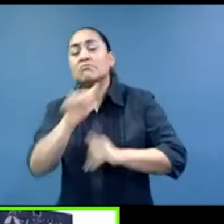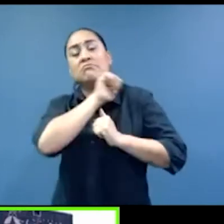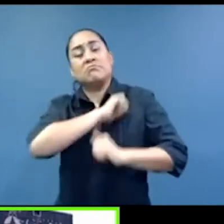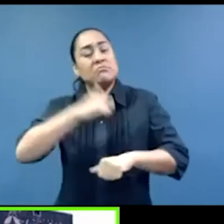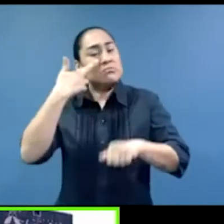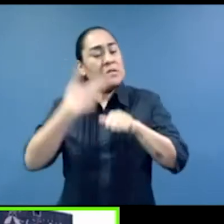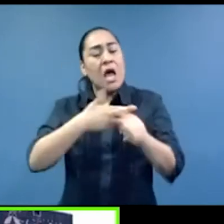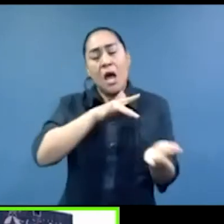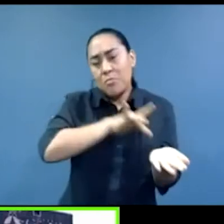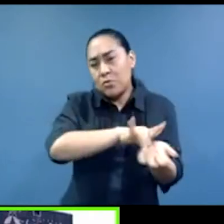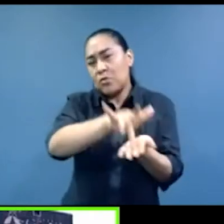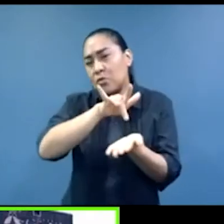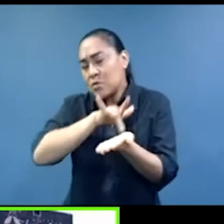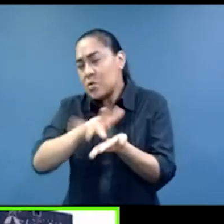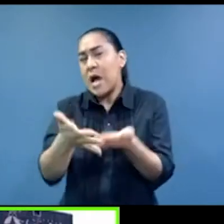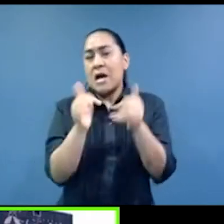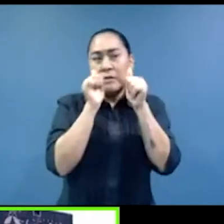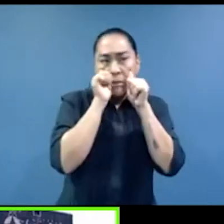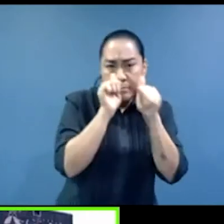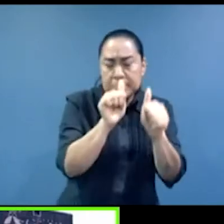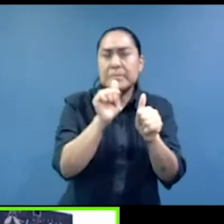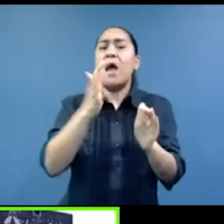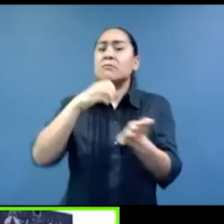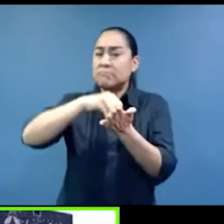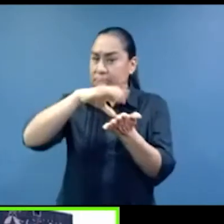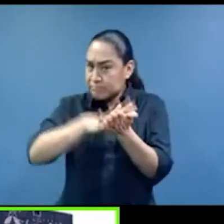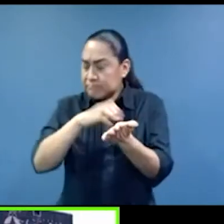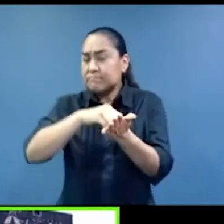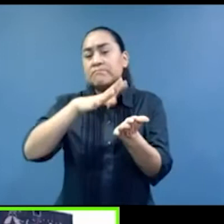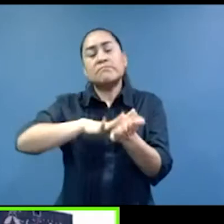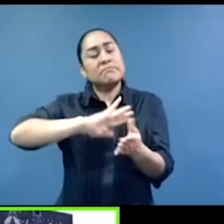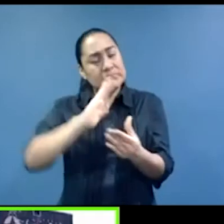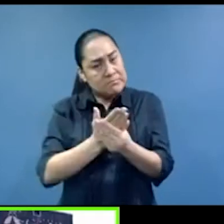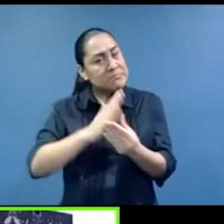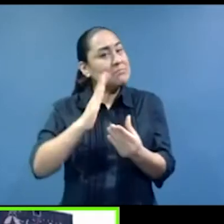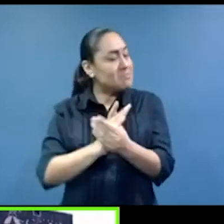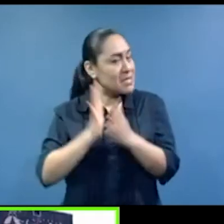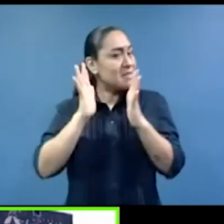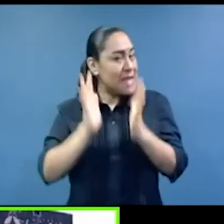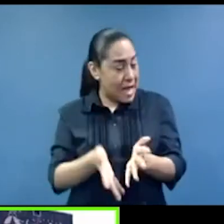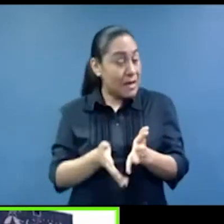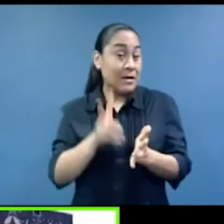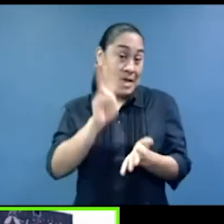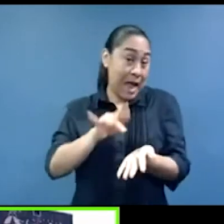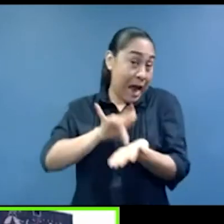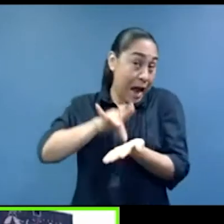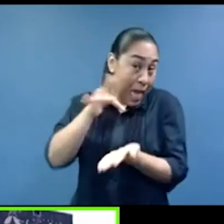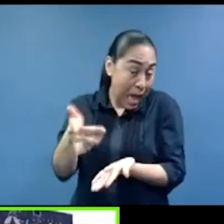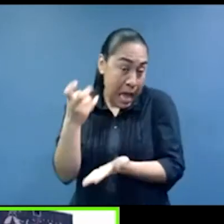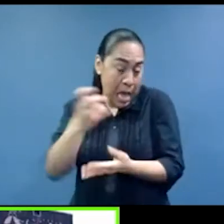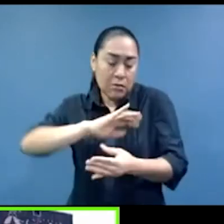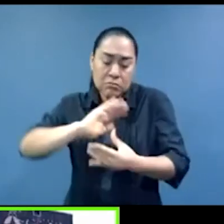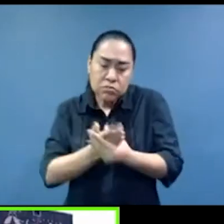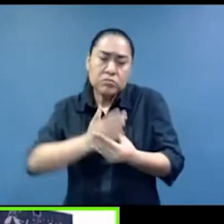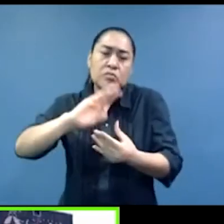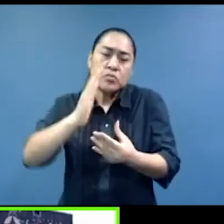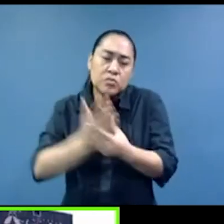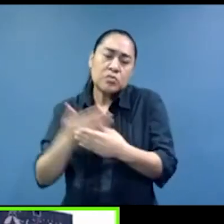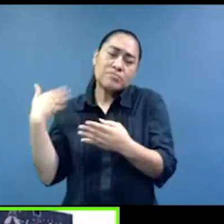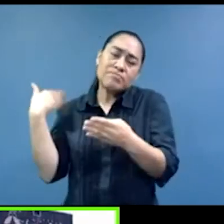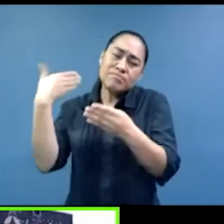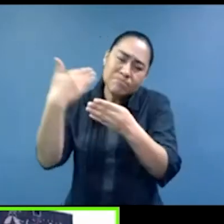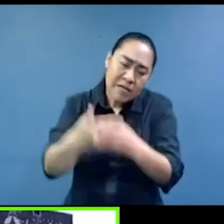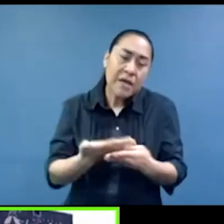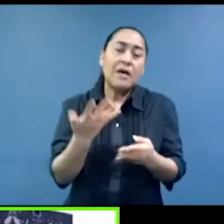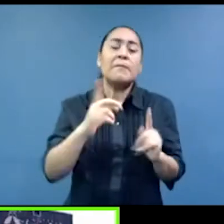dado seguimiento, han documentado y gracias a esa documentación, gracias a esta estadística,